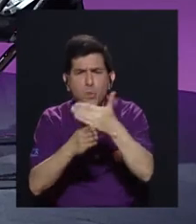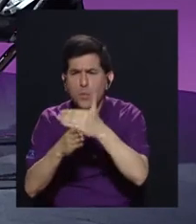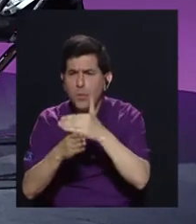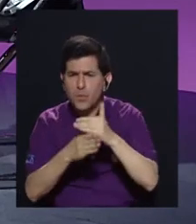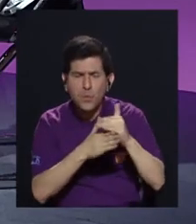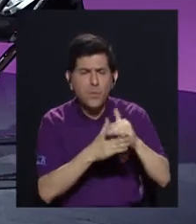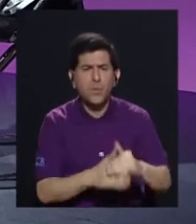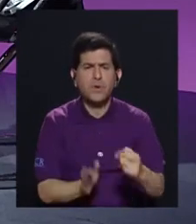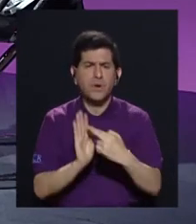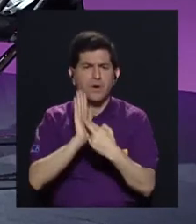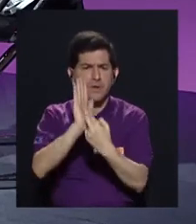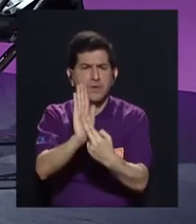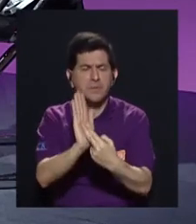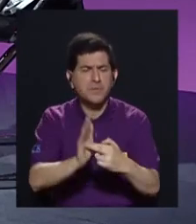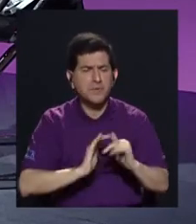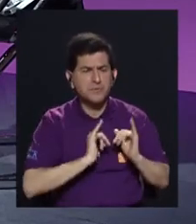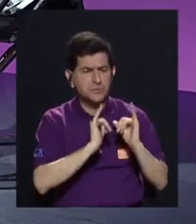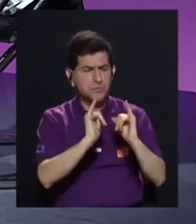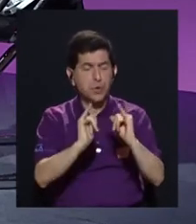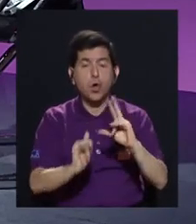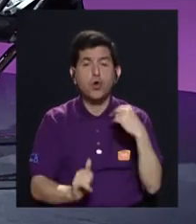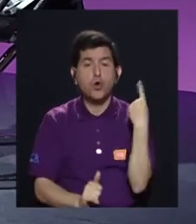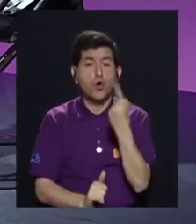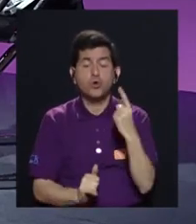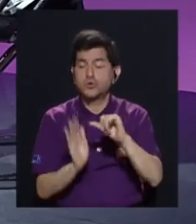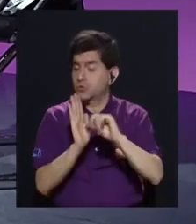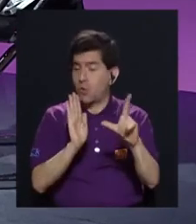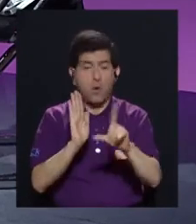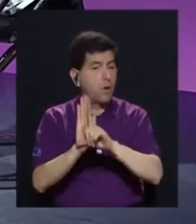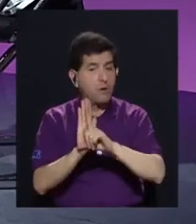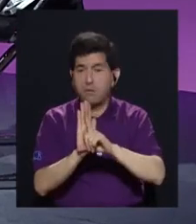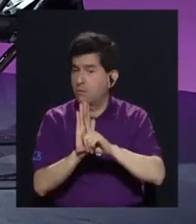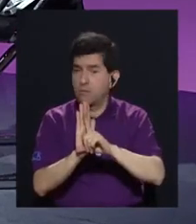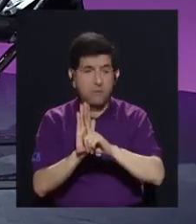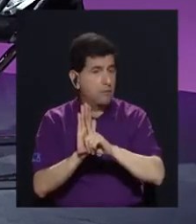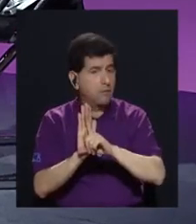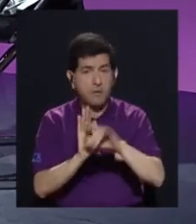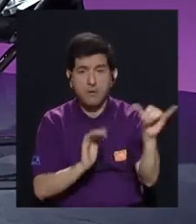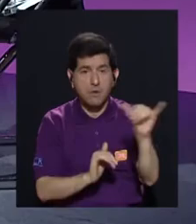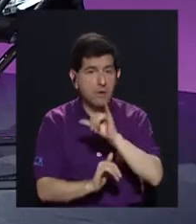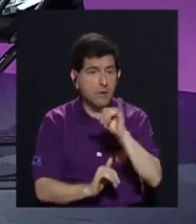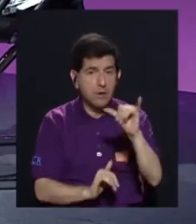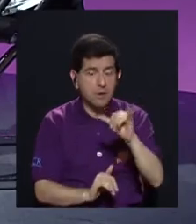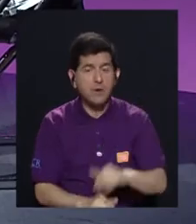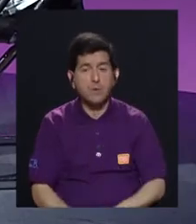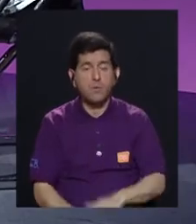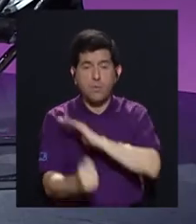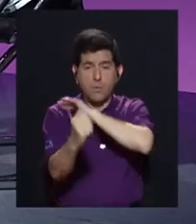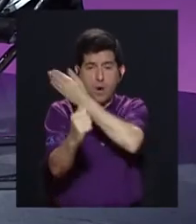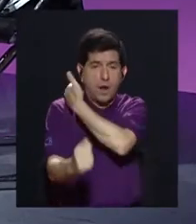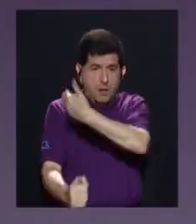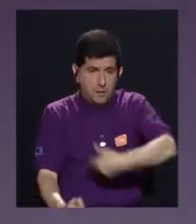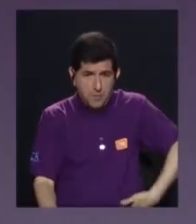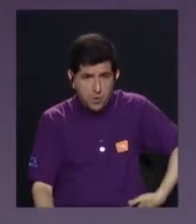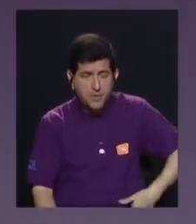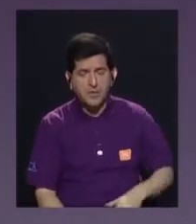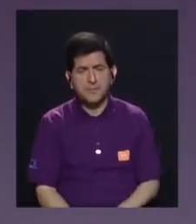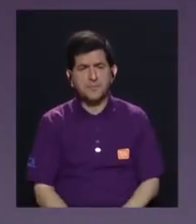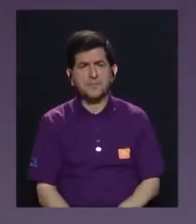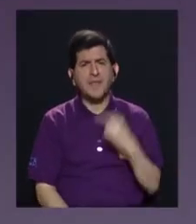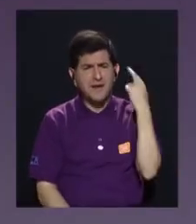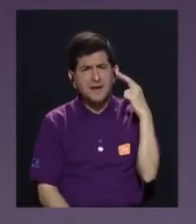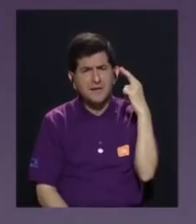representación paritaria no solamente en el congreso sino también en el poder ejecutivo porque hay